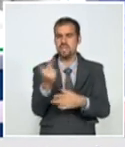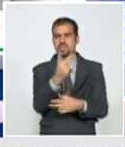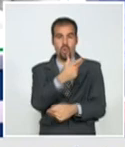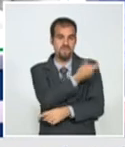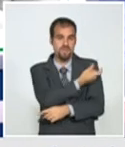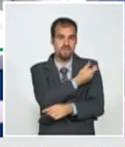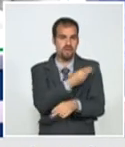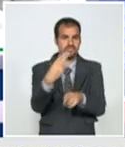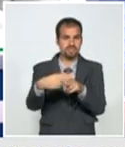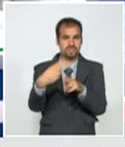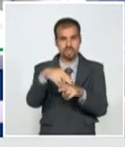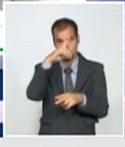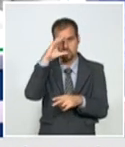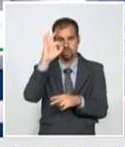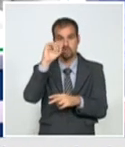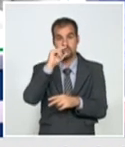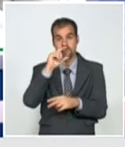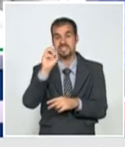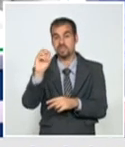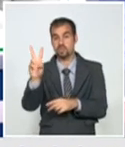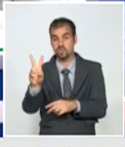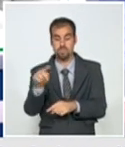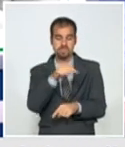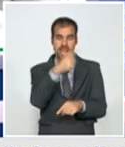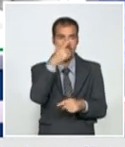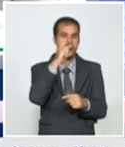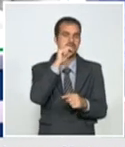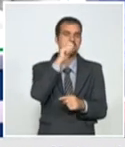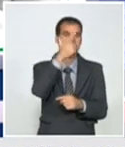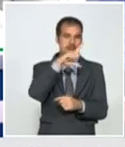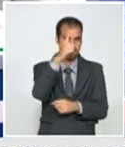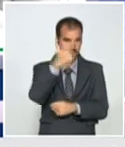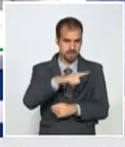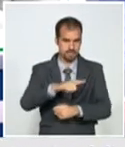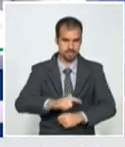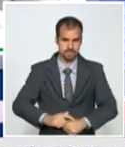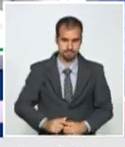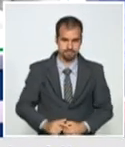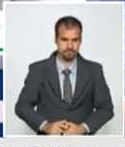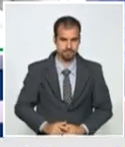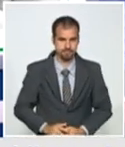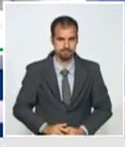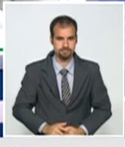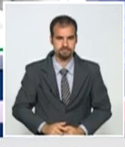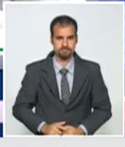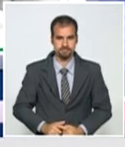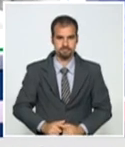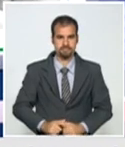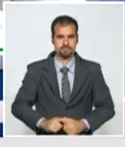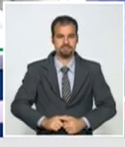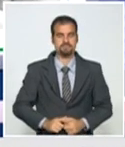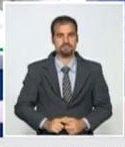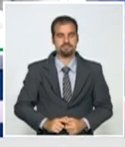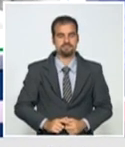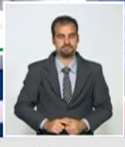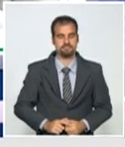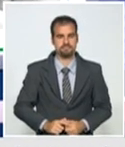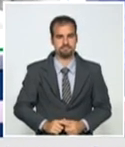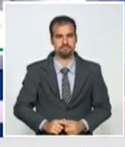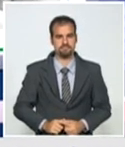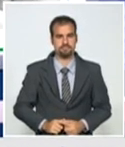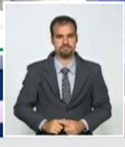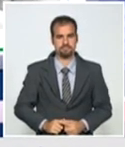clínicos con Abdala y Soberana 02. Abdala en el oriente del país y Soberana 02 aquí en la capital cubana. La